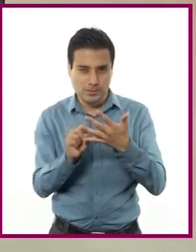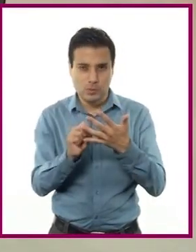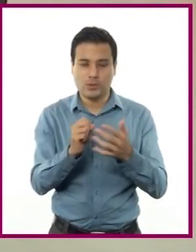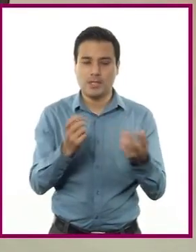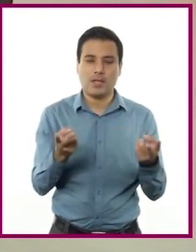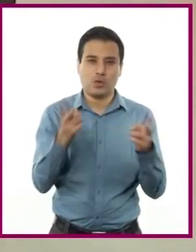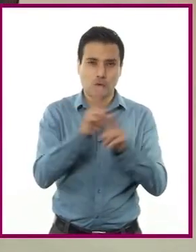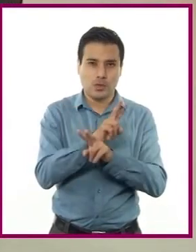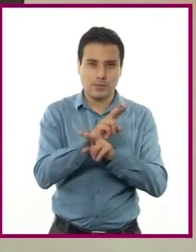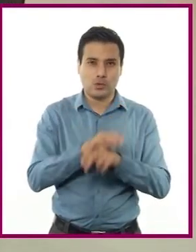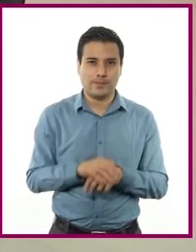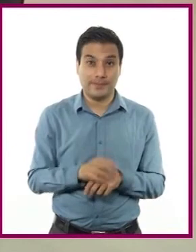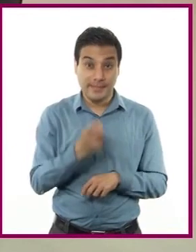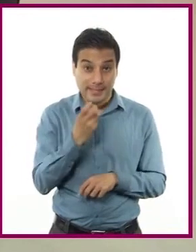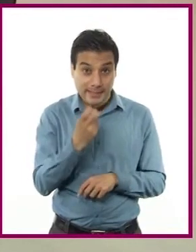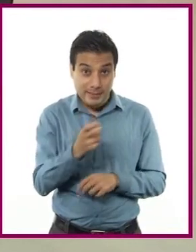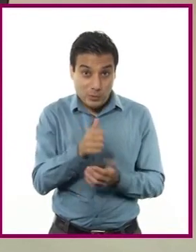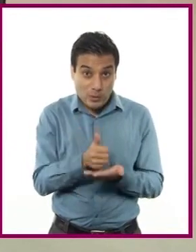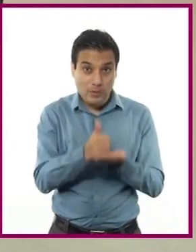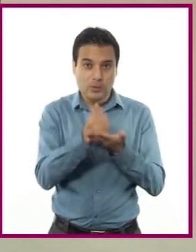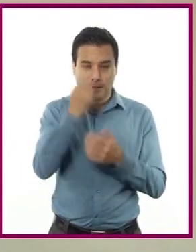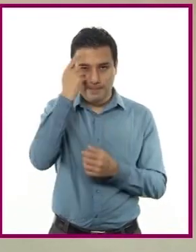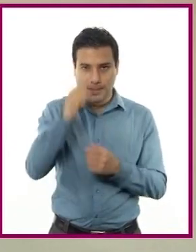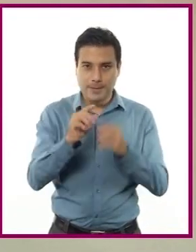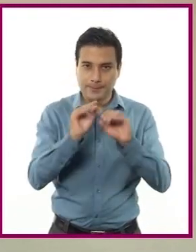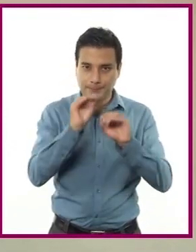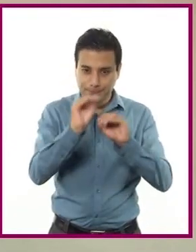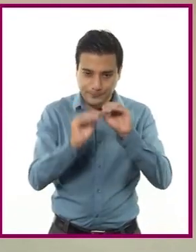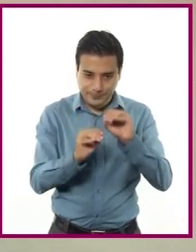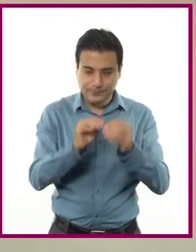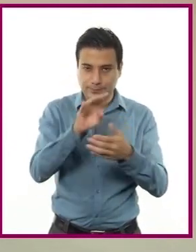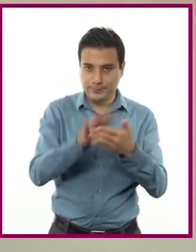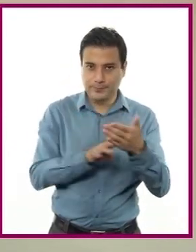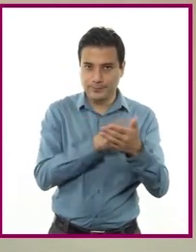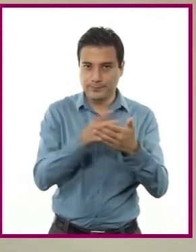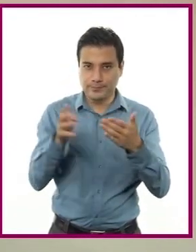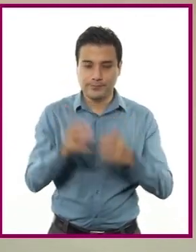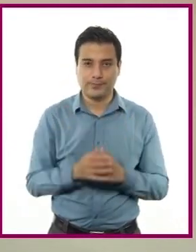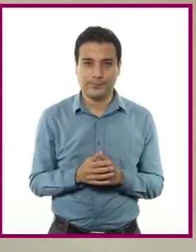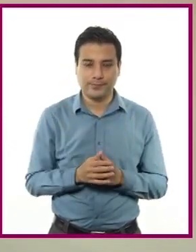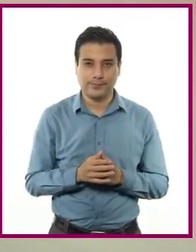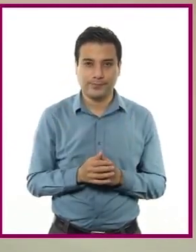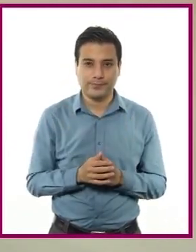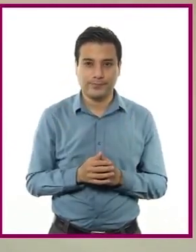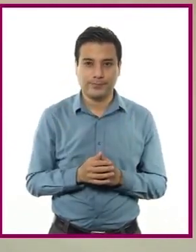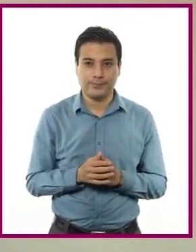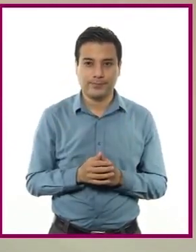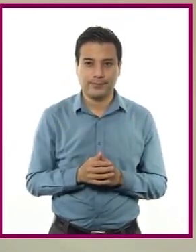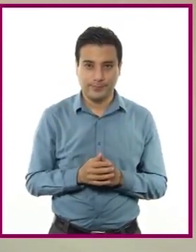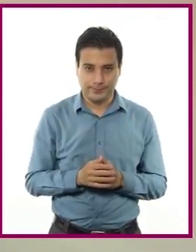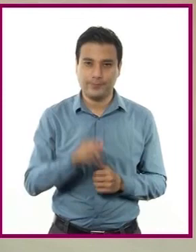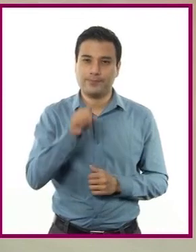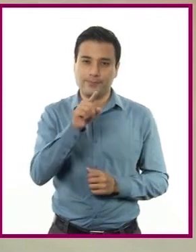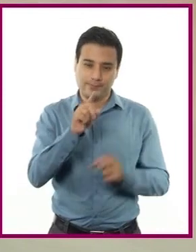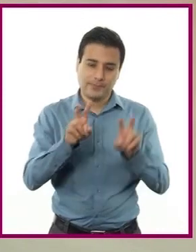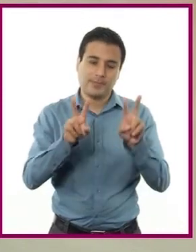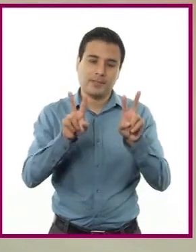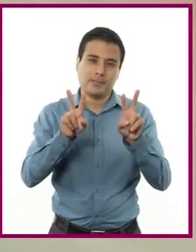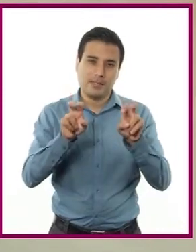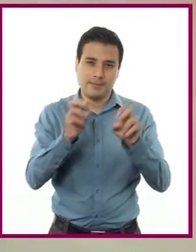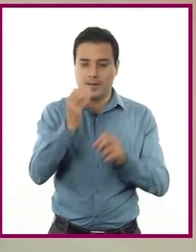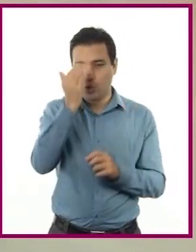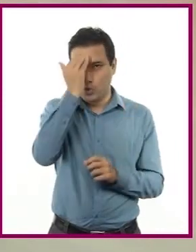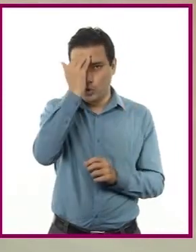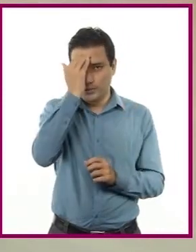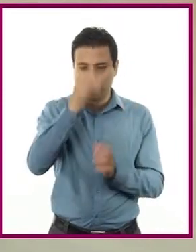antónimos como recursos para construir crucigramas. De este modo, podrán ampliar su conocimiento del